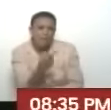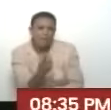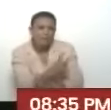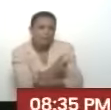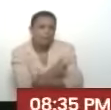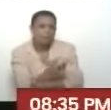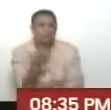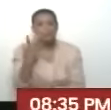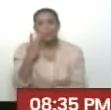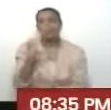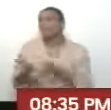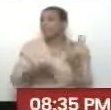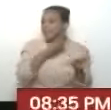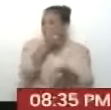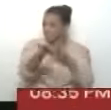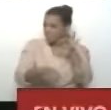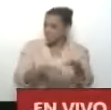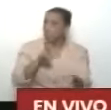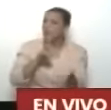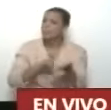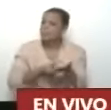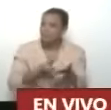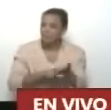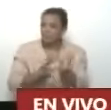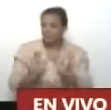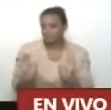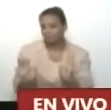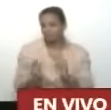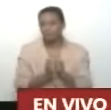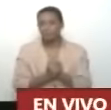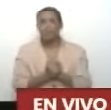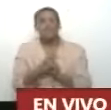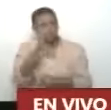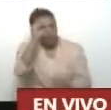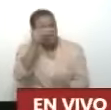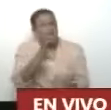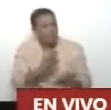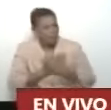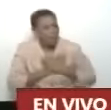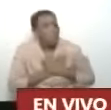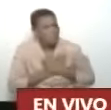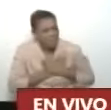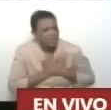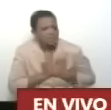te digo, de verdad, yo quiero a Capriles.